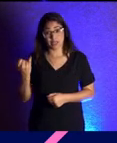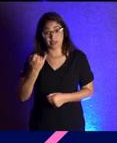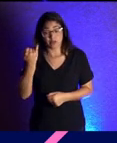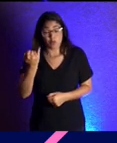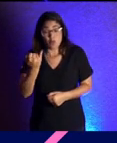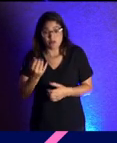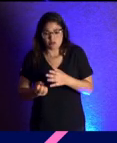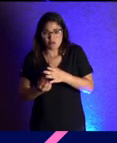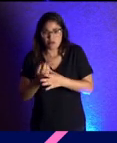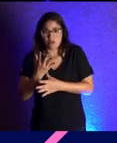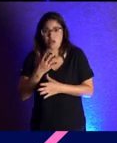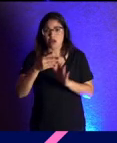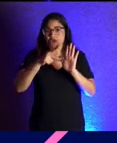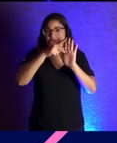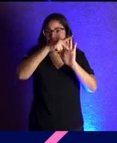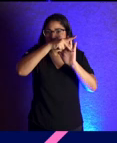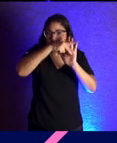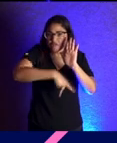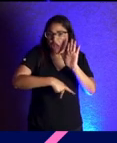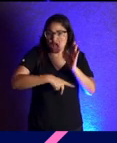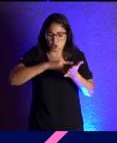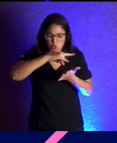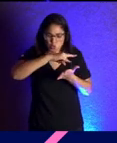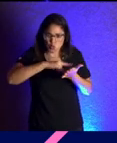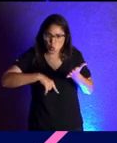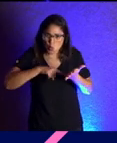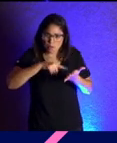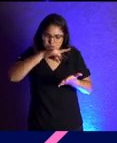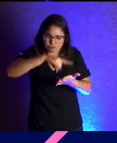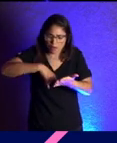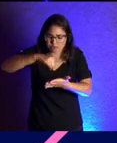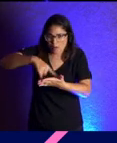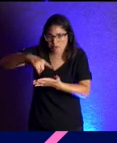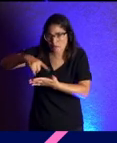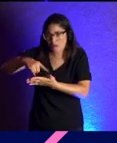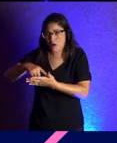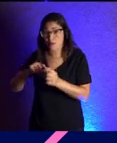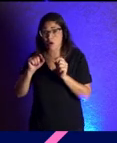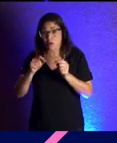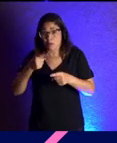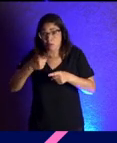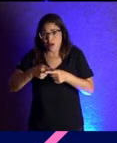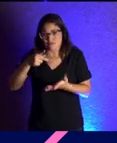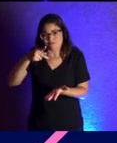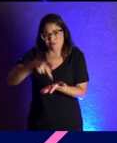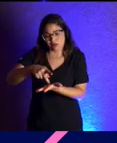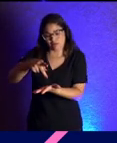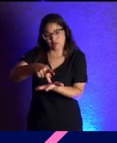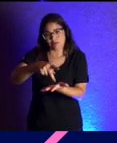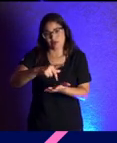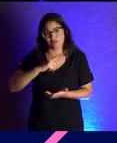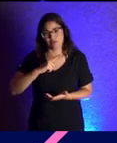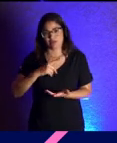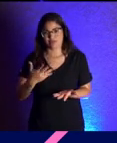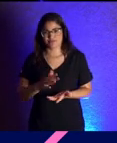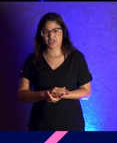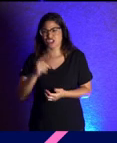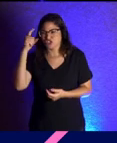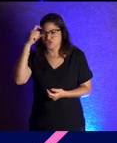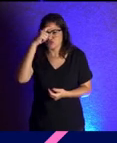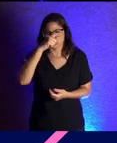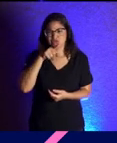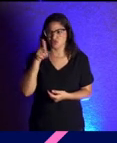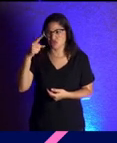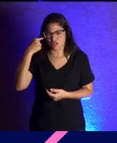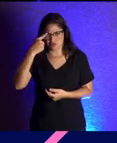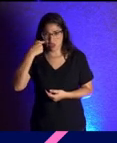desinfección importante de este tipo de hechos. Por supuesto, es un fenómeno todo, por ejemplo, en México, pues, a diferencia